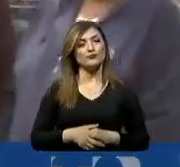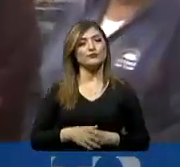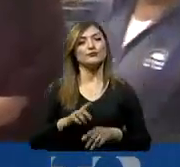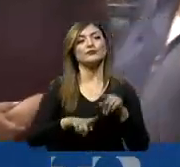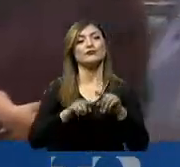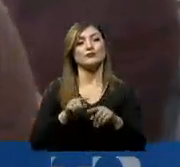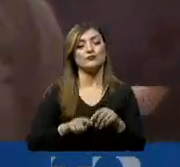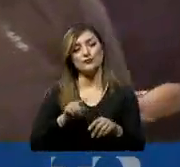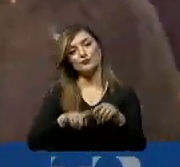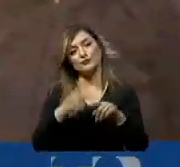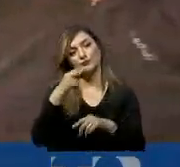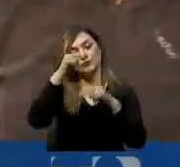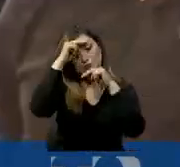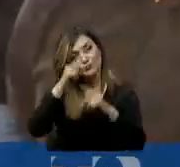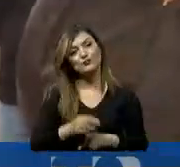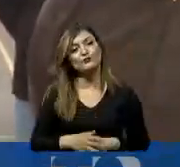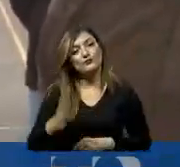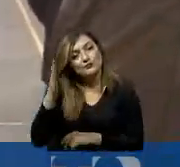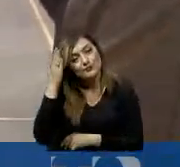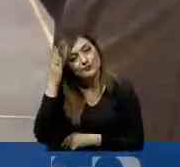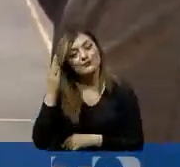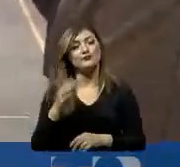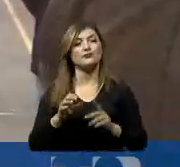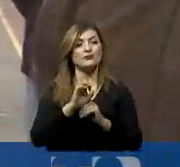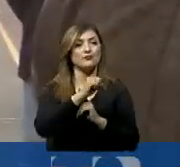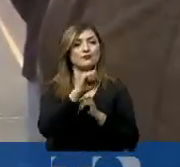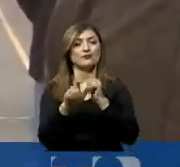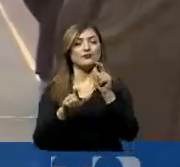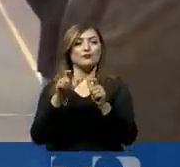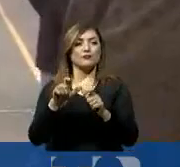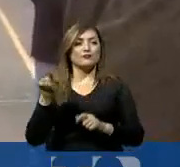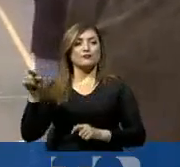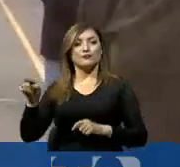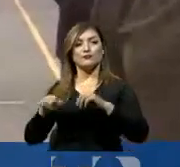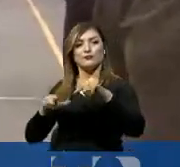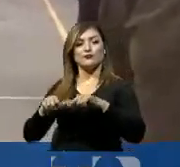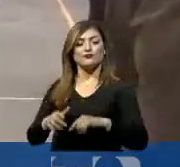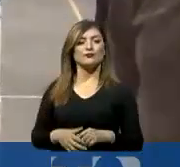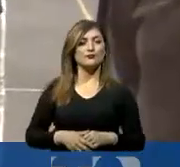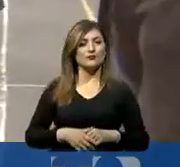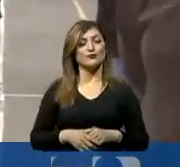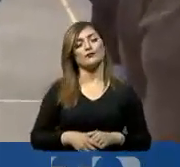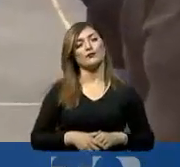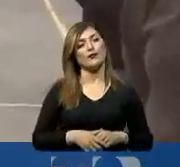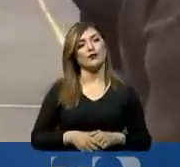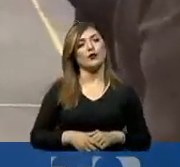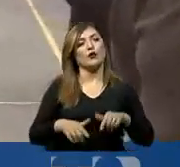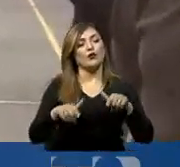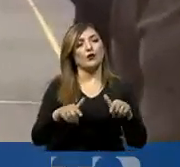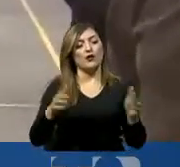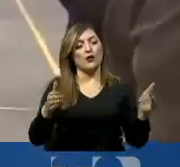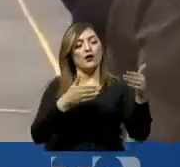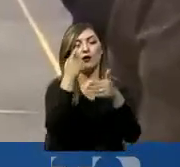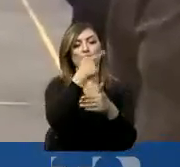televidentes, ustedes ya han escuchado cuál es la situación que enfrentan los moradores. Reiteramos, estamos en la segunda etapa